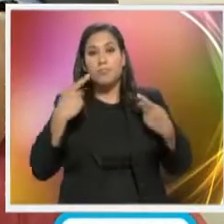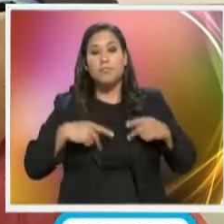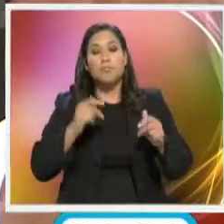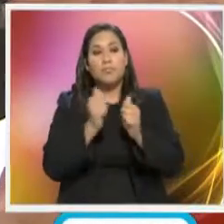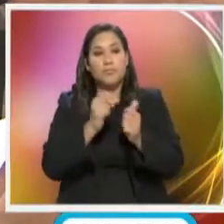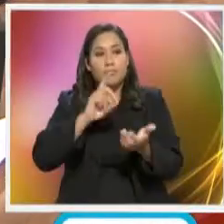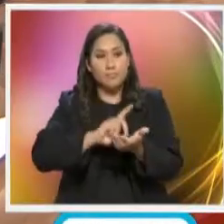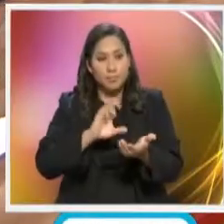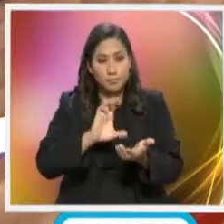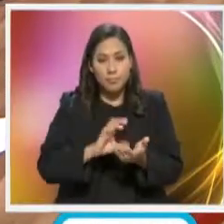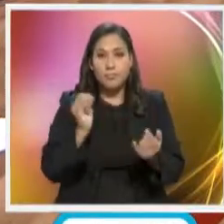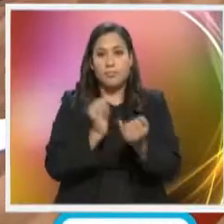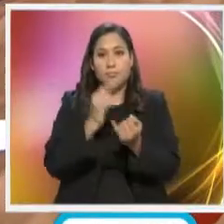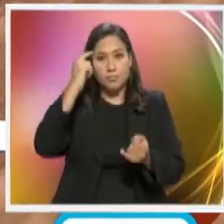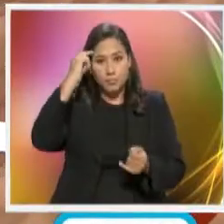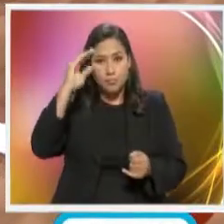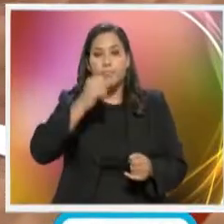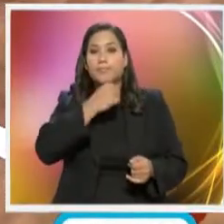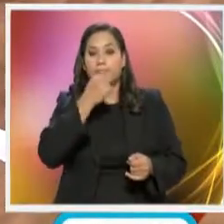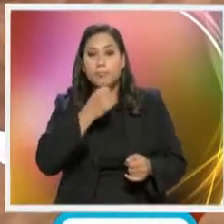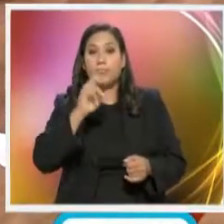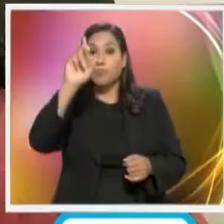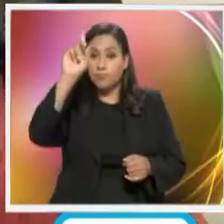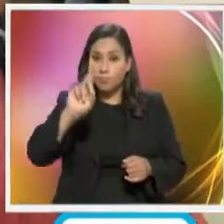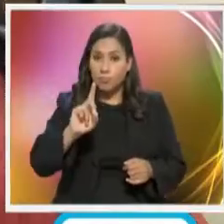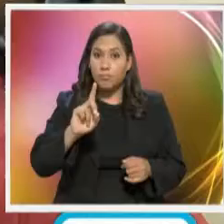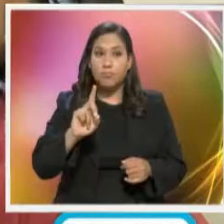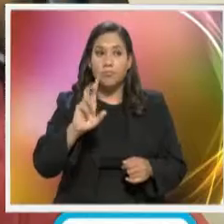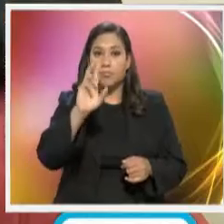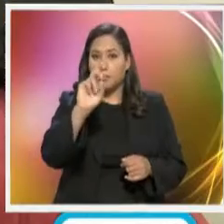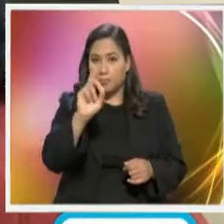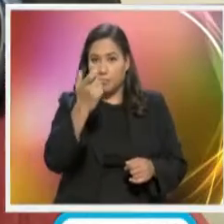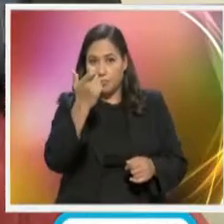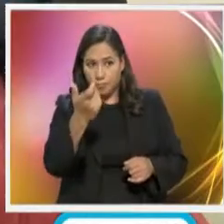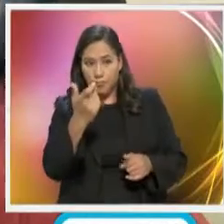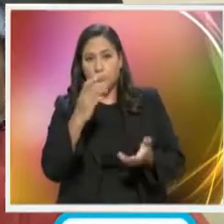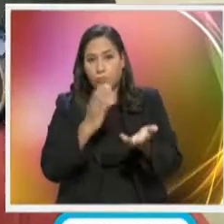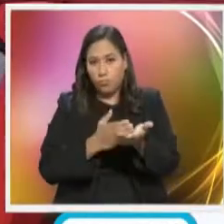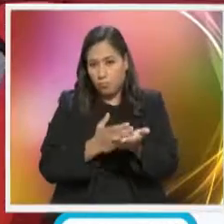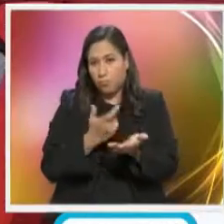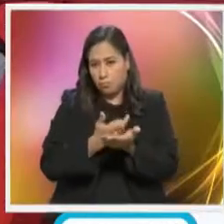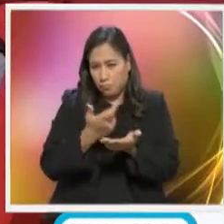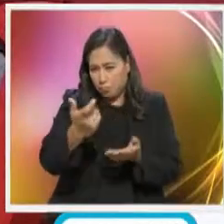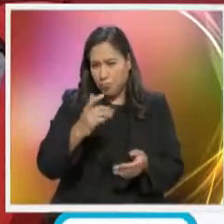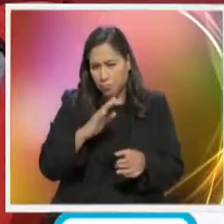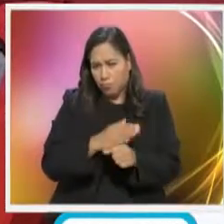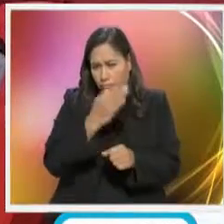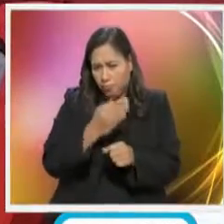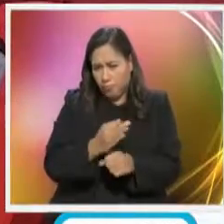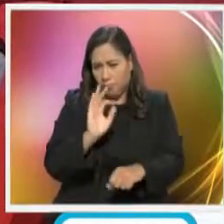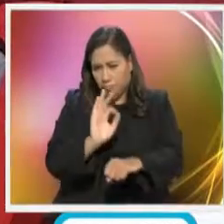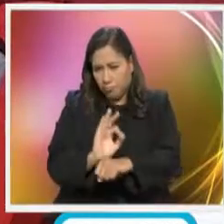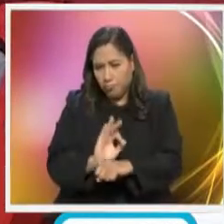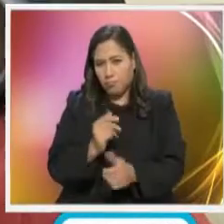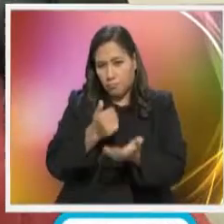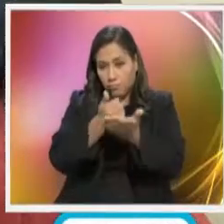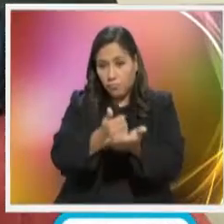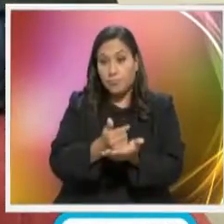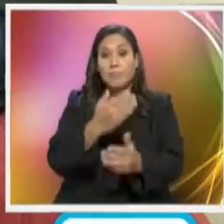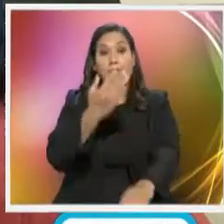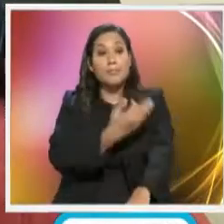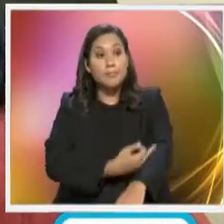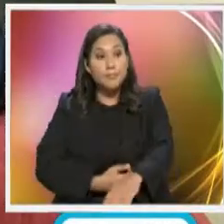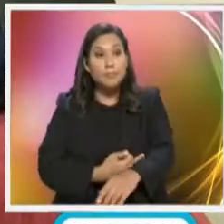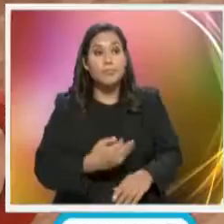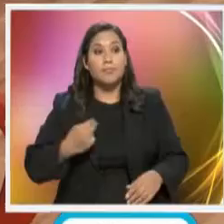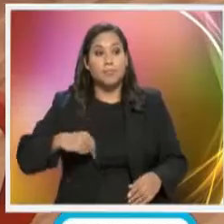con discapacidad y adultos mayores. Los domingos 30 pesos, es una cuota muy favorable, y en las